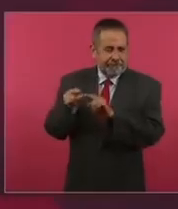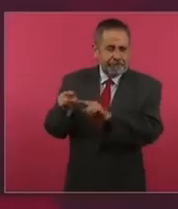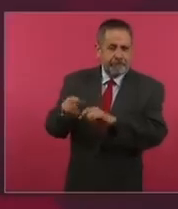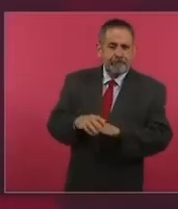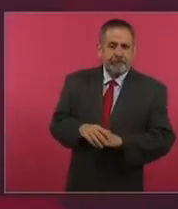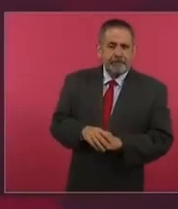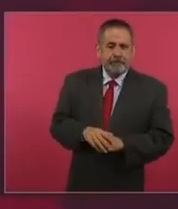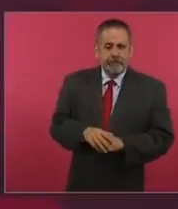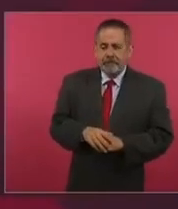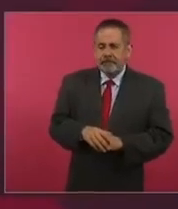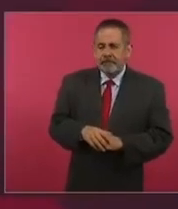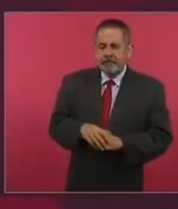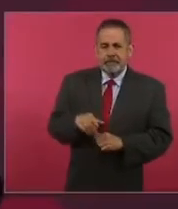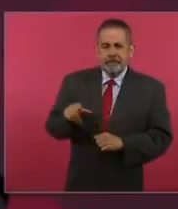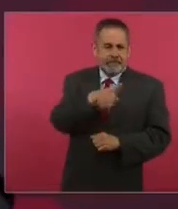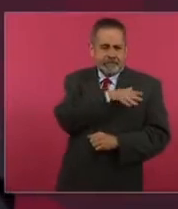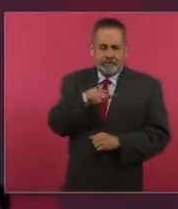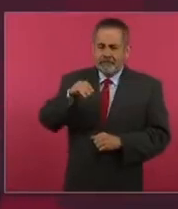Trinidad Malpica,